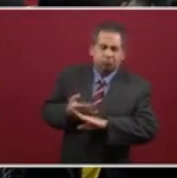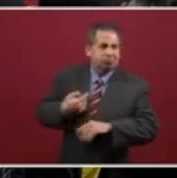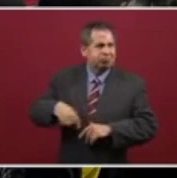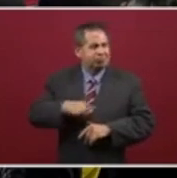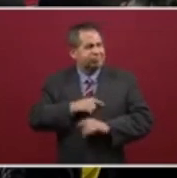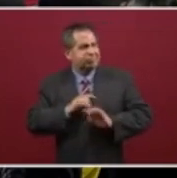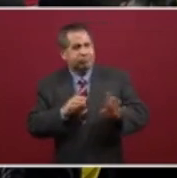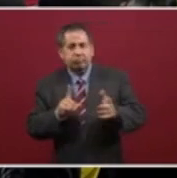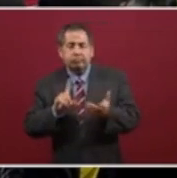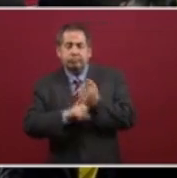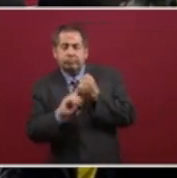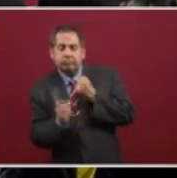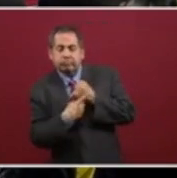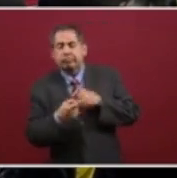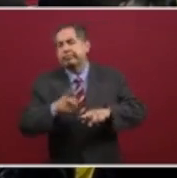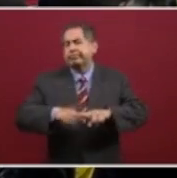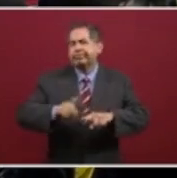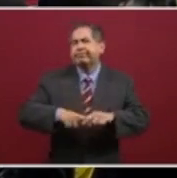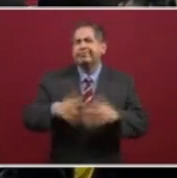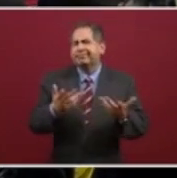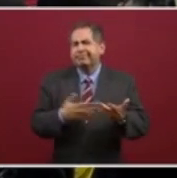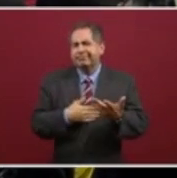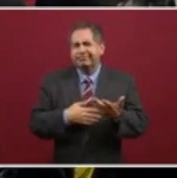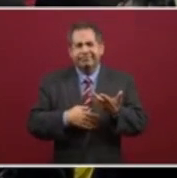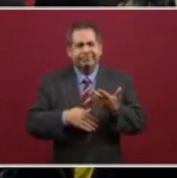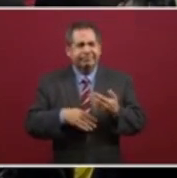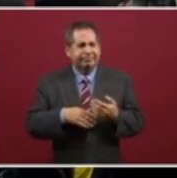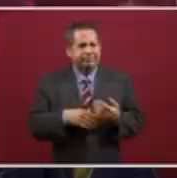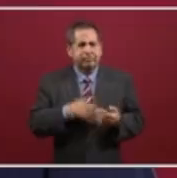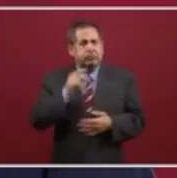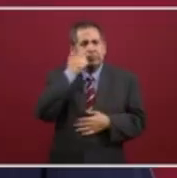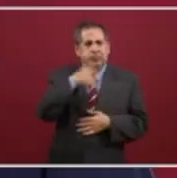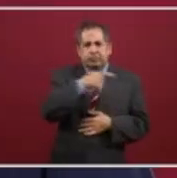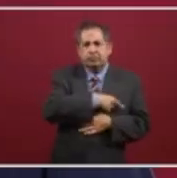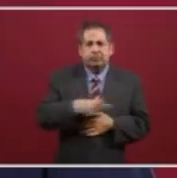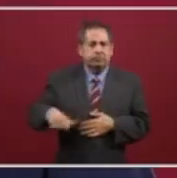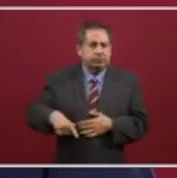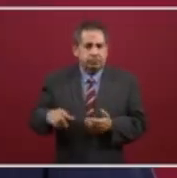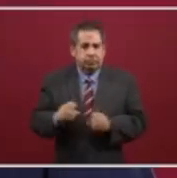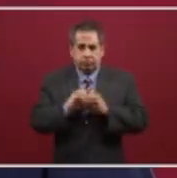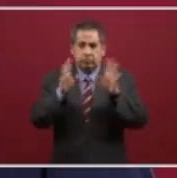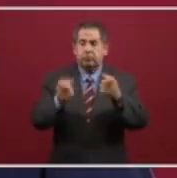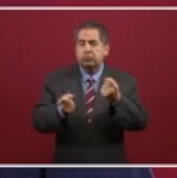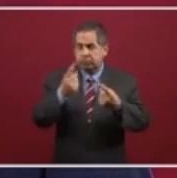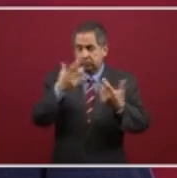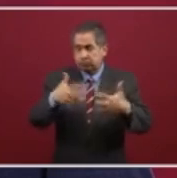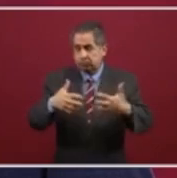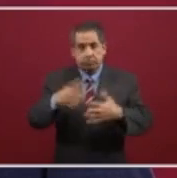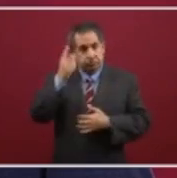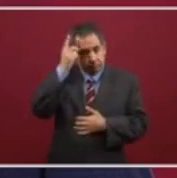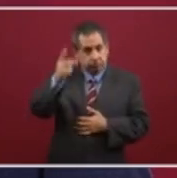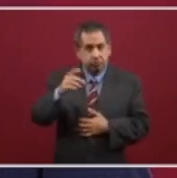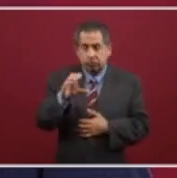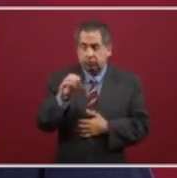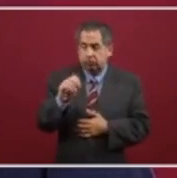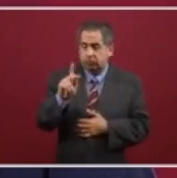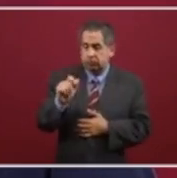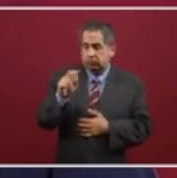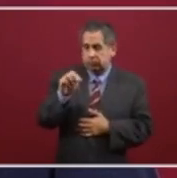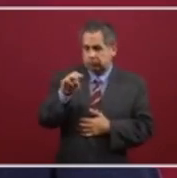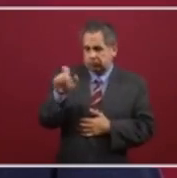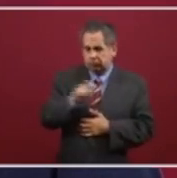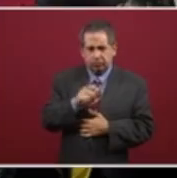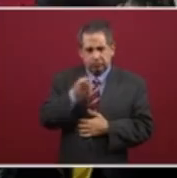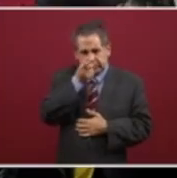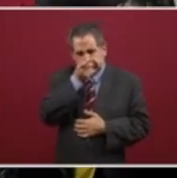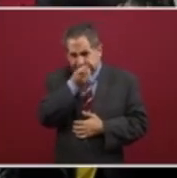que esté detrás de todo esto? Ya algunas posturas hay abiertamente de empresario, bueno, de Coparmex particularmente, por